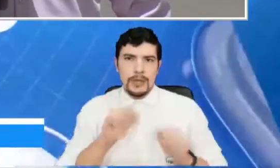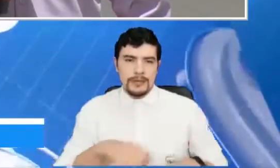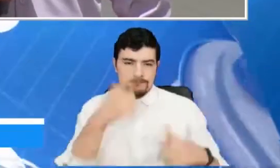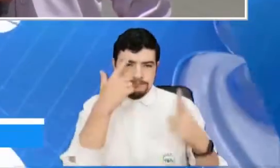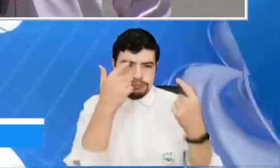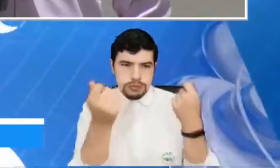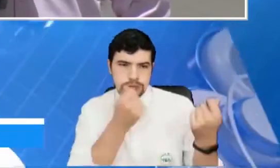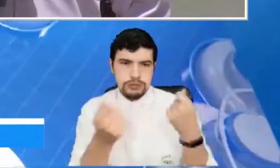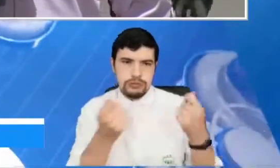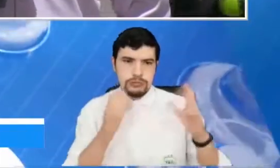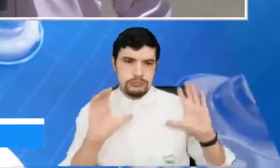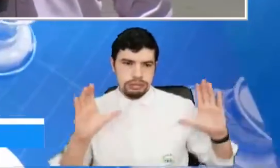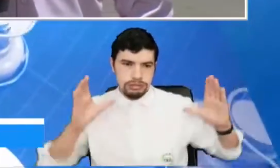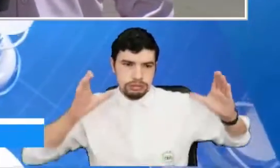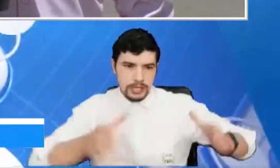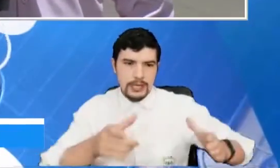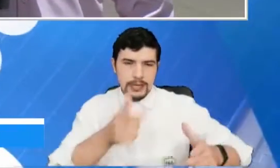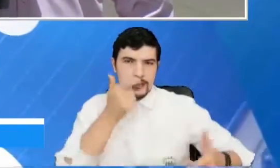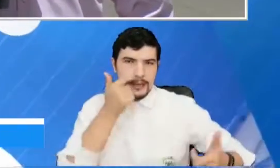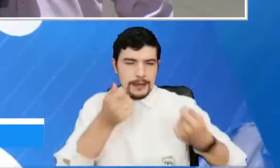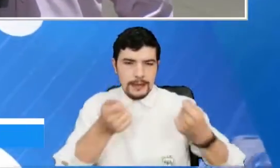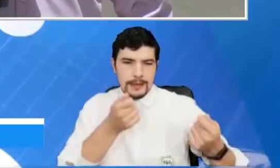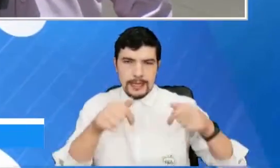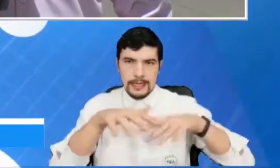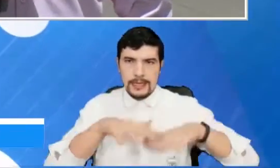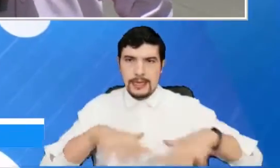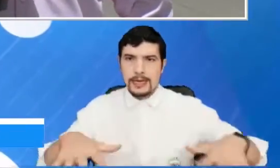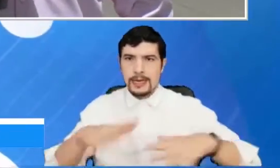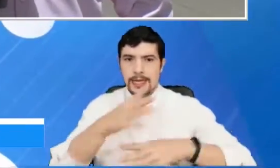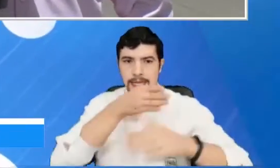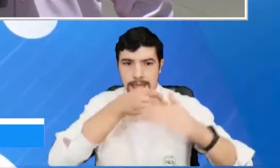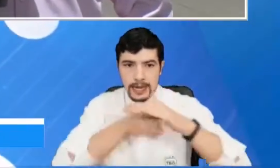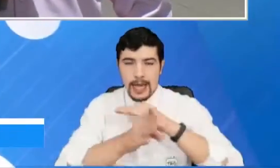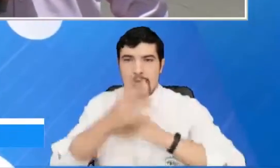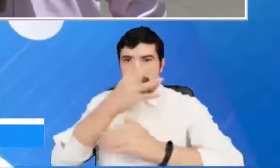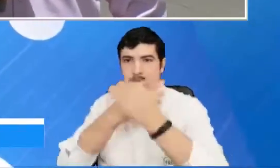municipio. Desde Málaga, Pedro Manrique para Oriente Noticias, estamos informando.